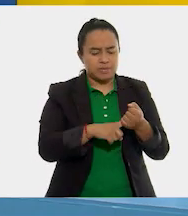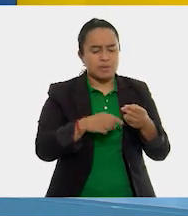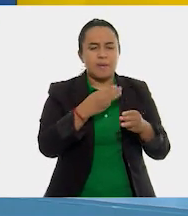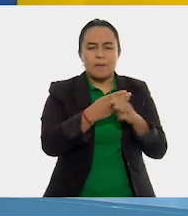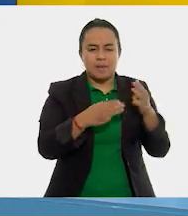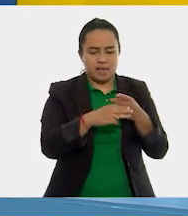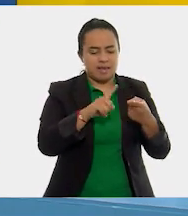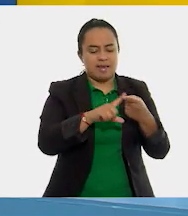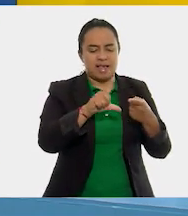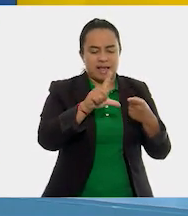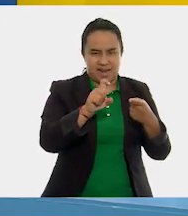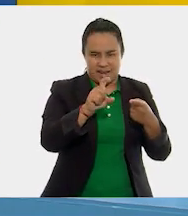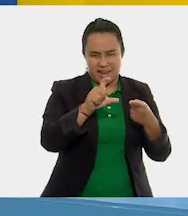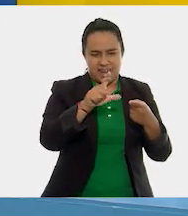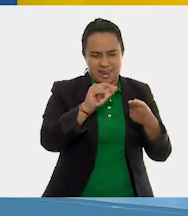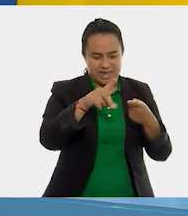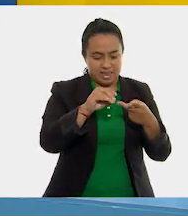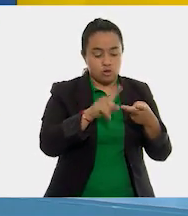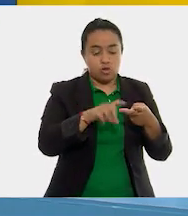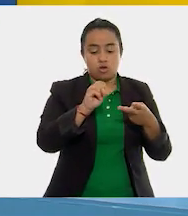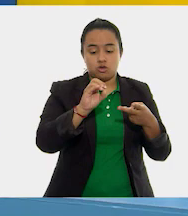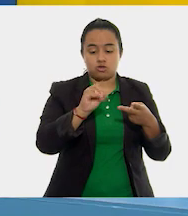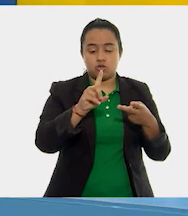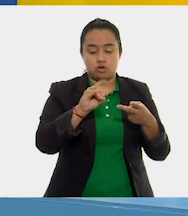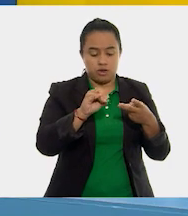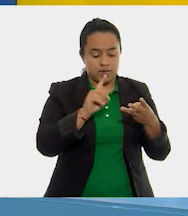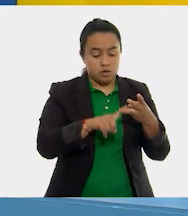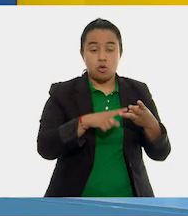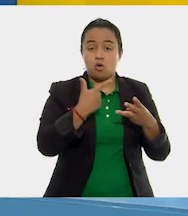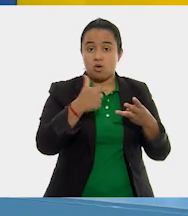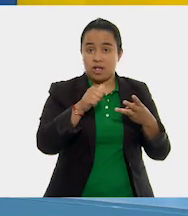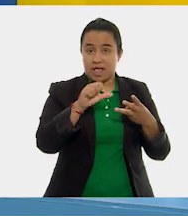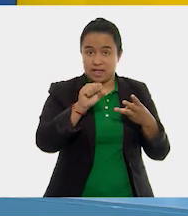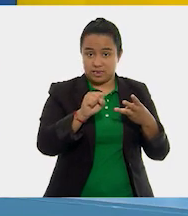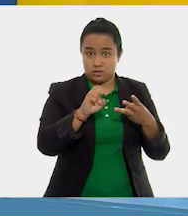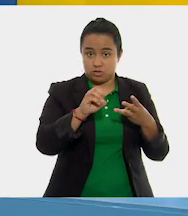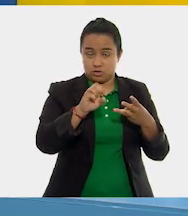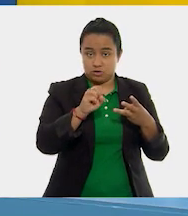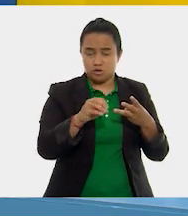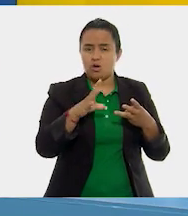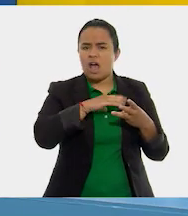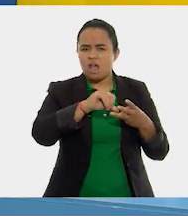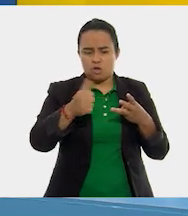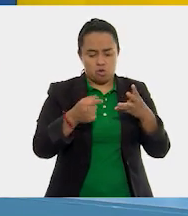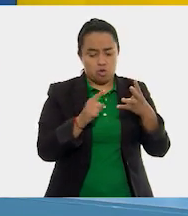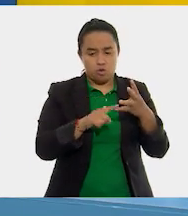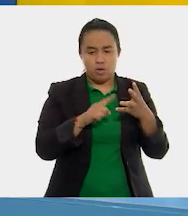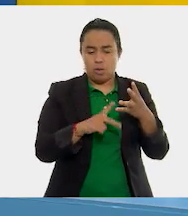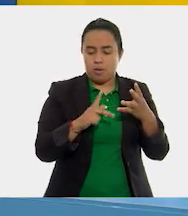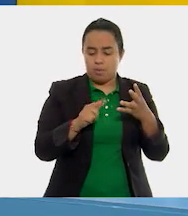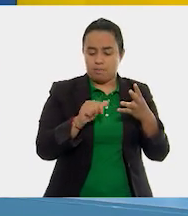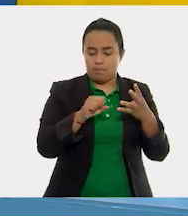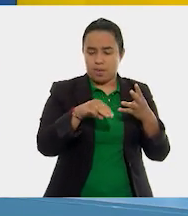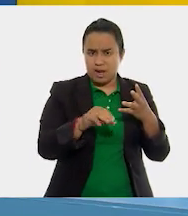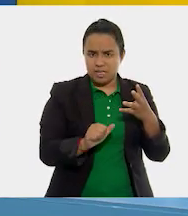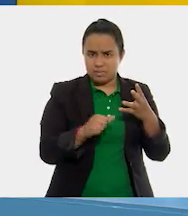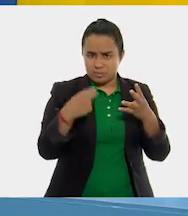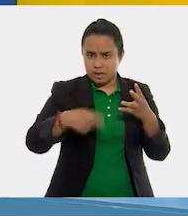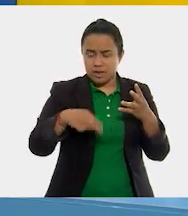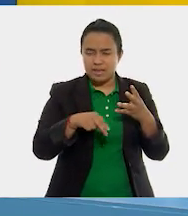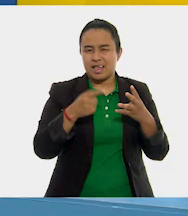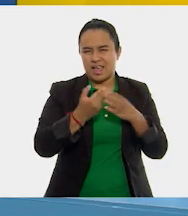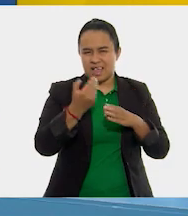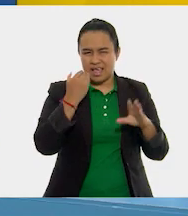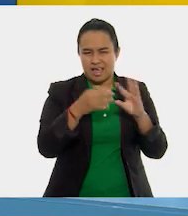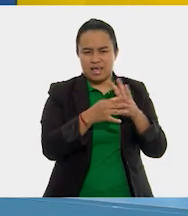son líquido, sólido y gaseoso. También que existe un cuarto estado de la materia llamado plasma, que como también